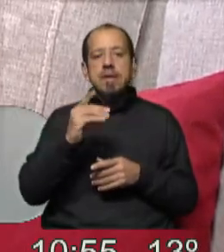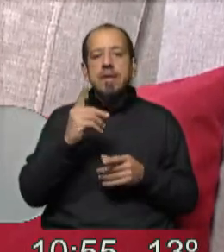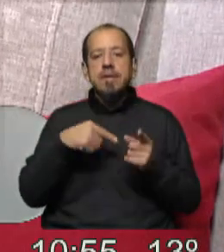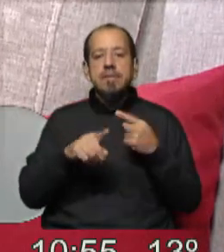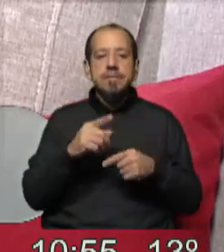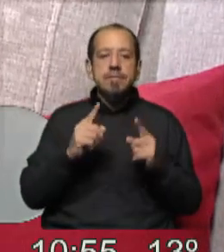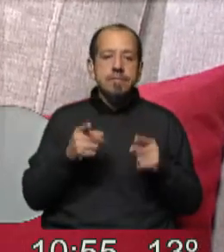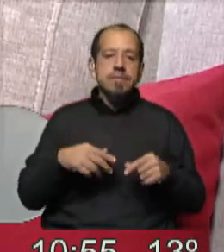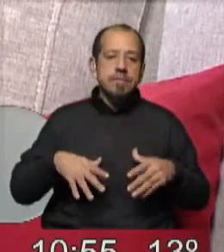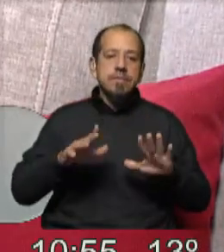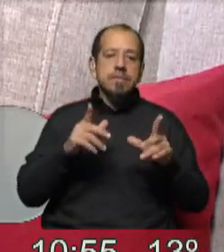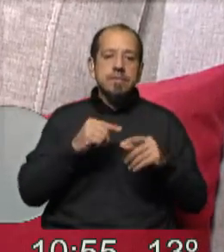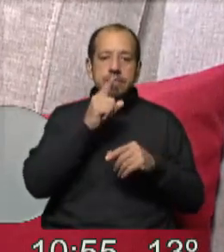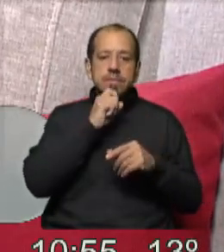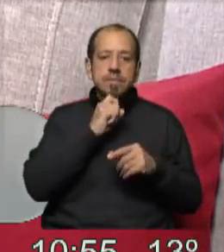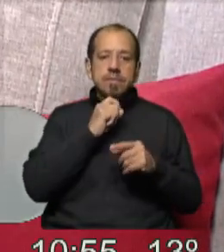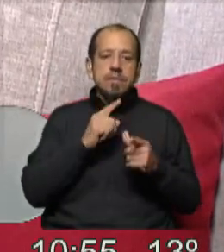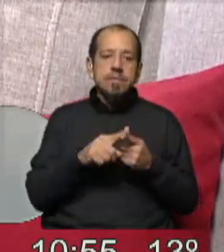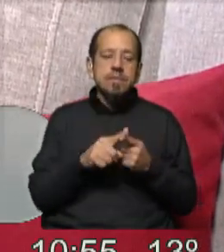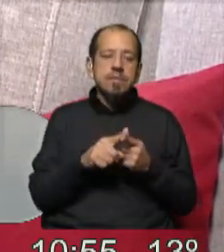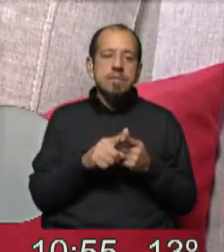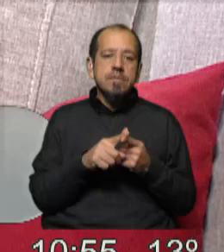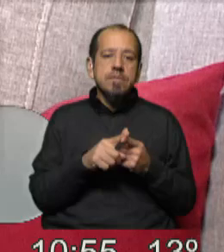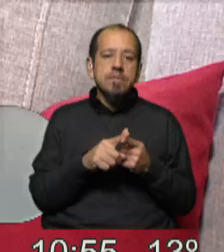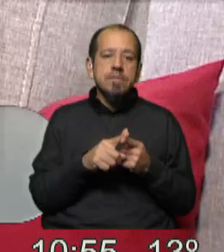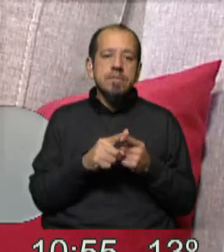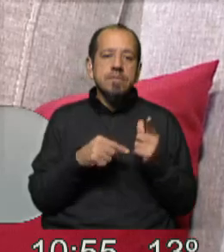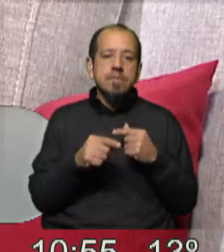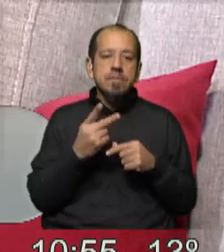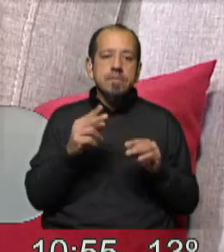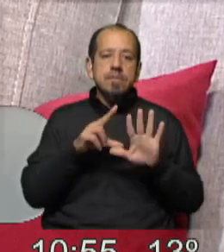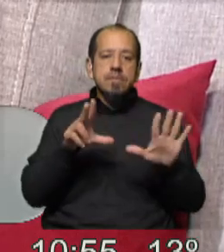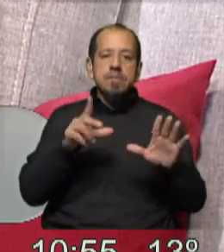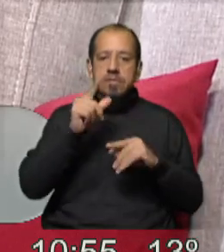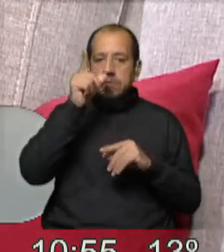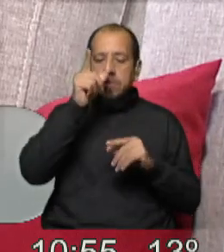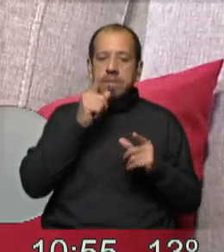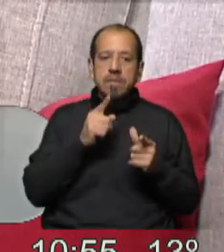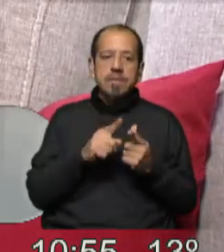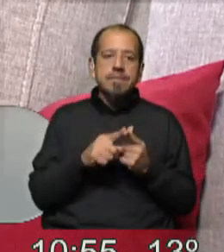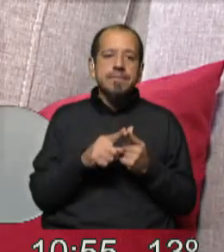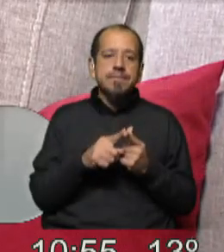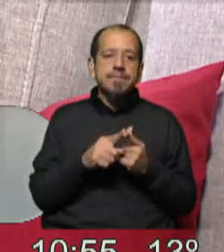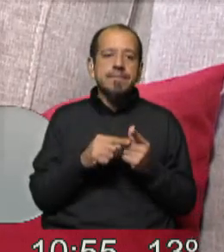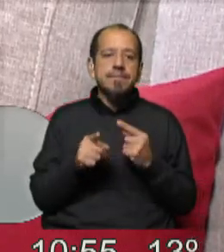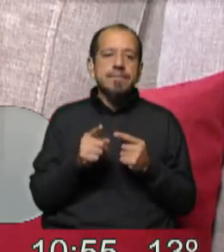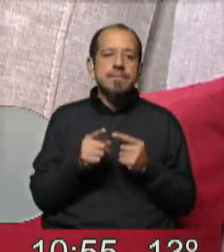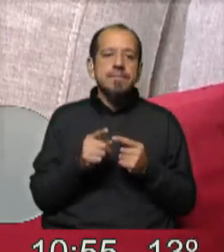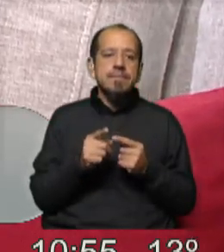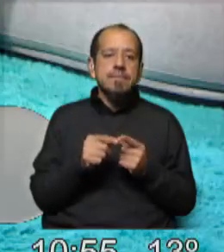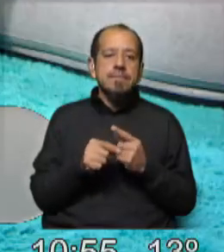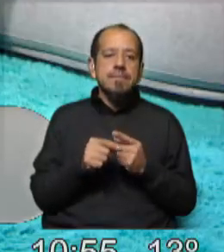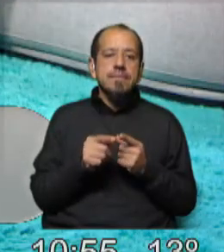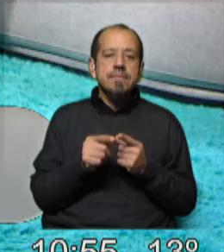También preparándonos desde marzo. Y estamos muy enfocados para este 28, que es como el segundo debut,